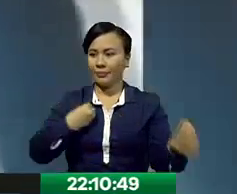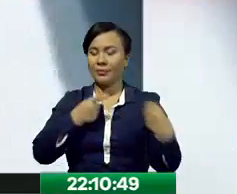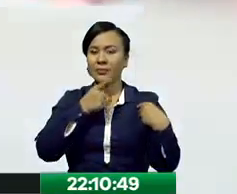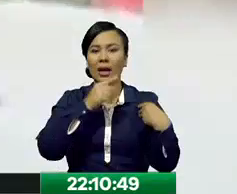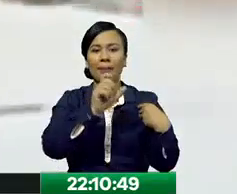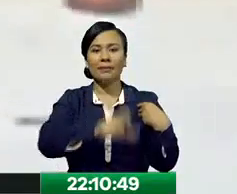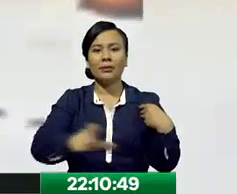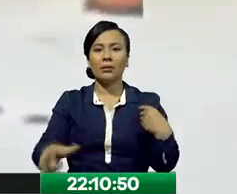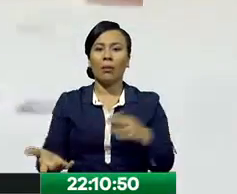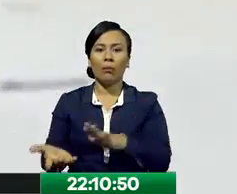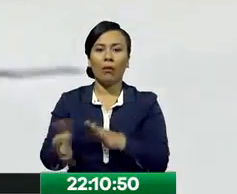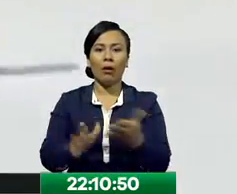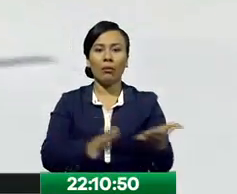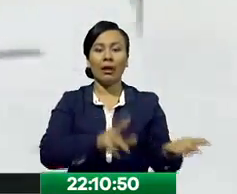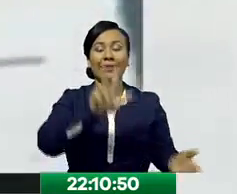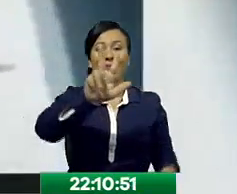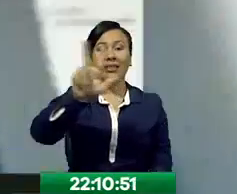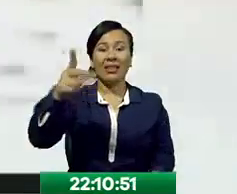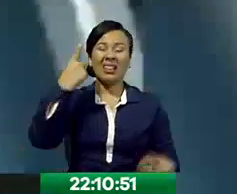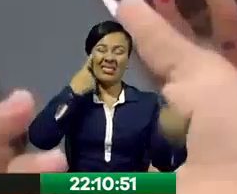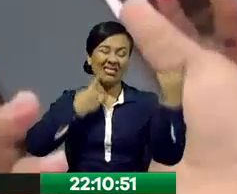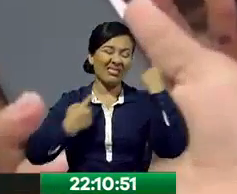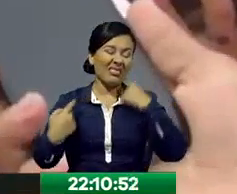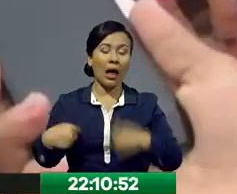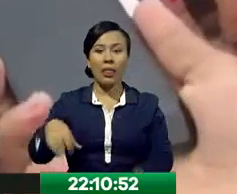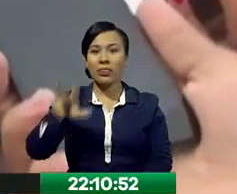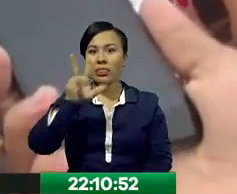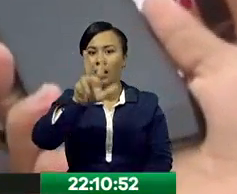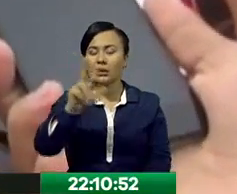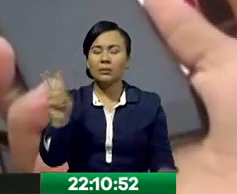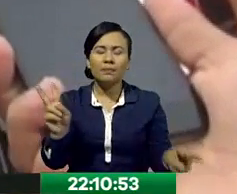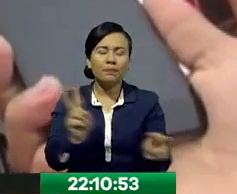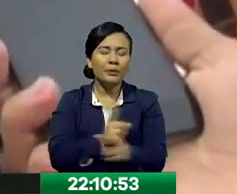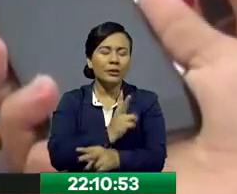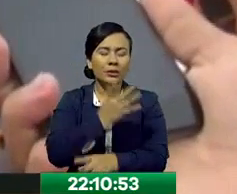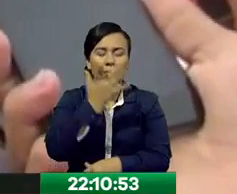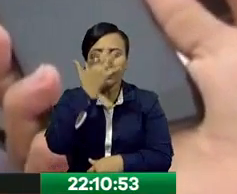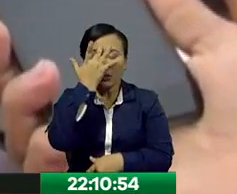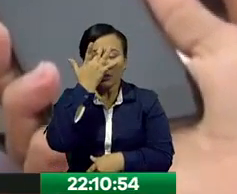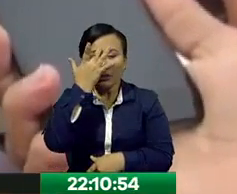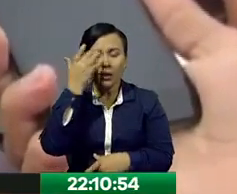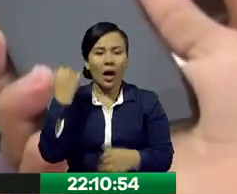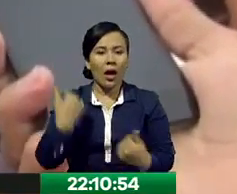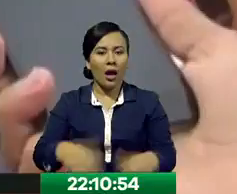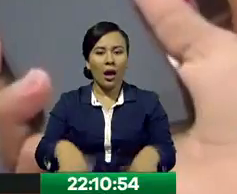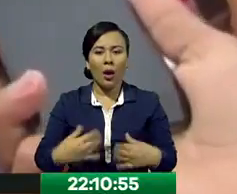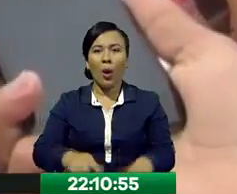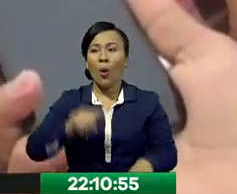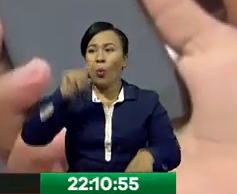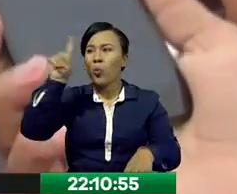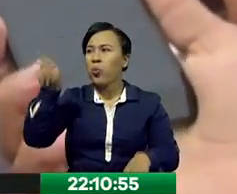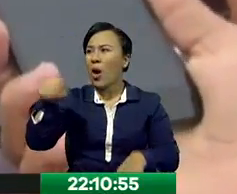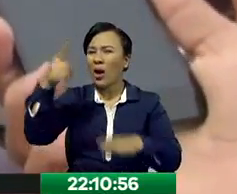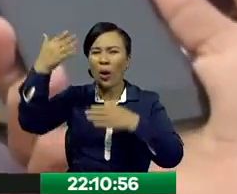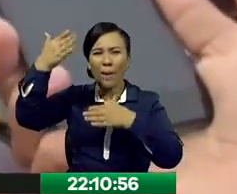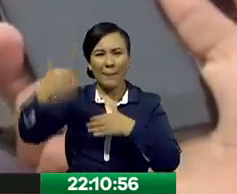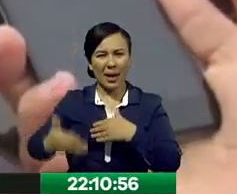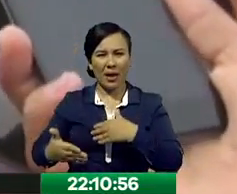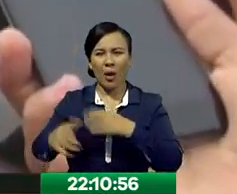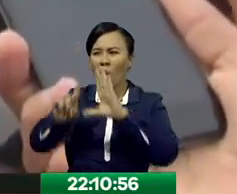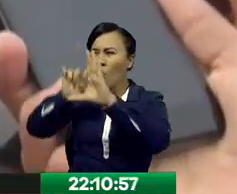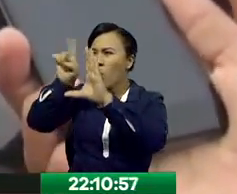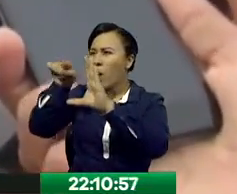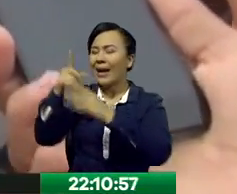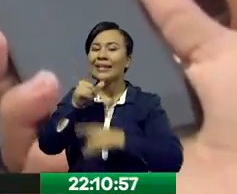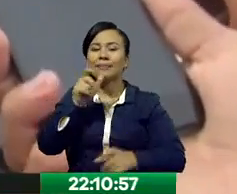muertos, 33 heridos, 3 de ellos de gravedad. Las paredes han habido huecos, han habido también un intento